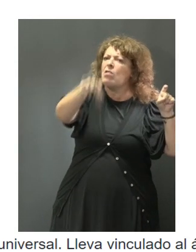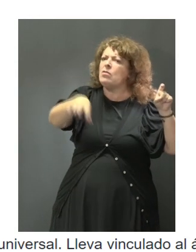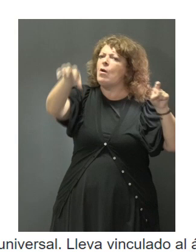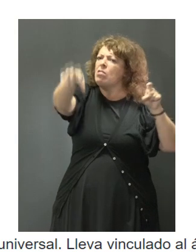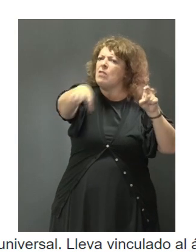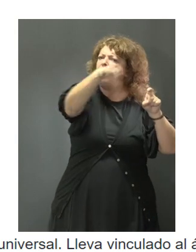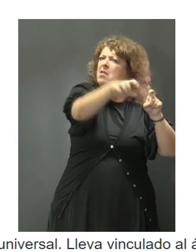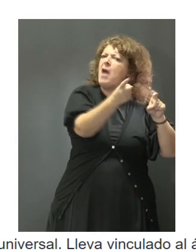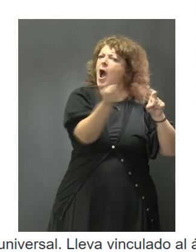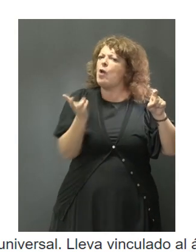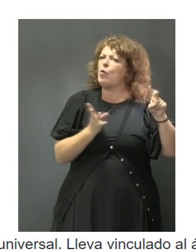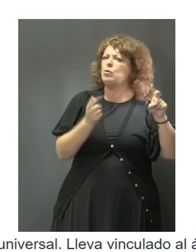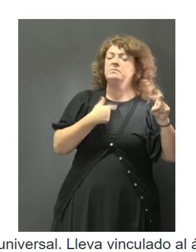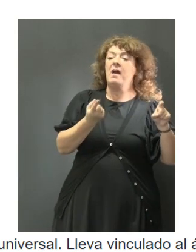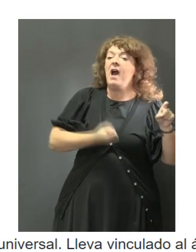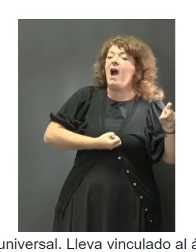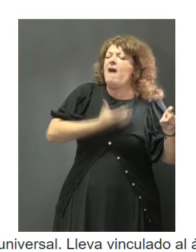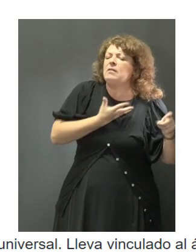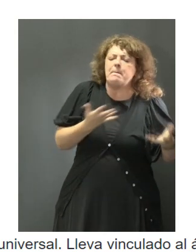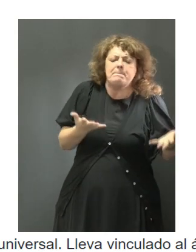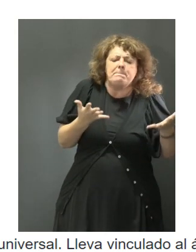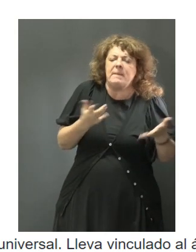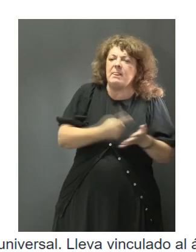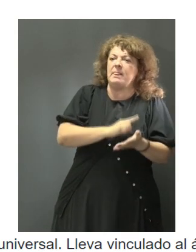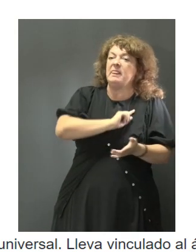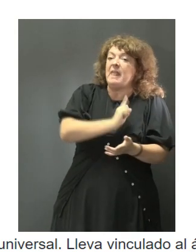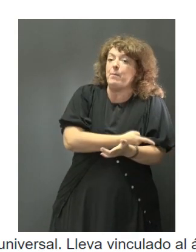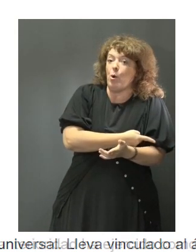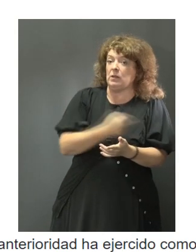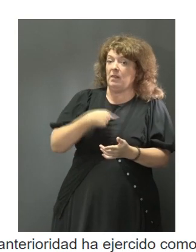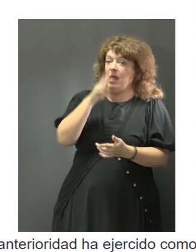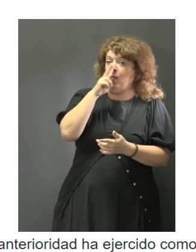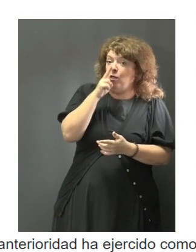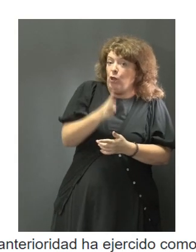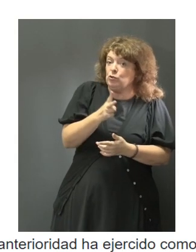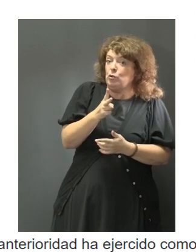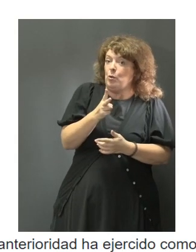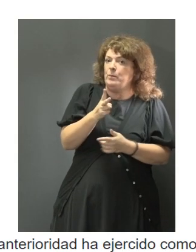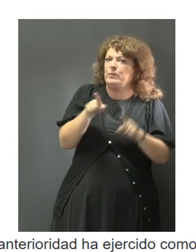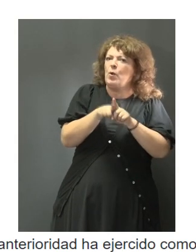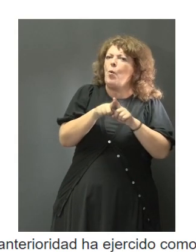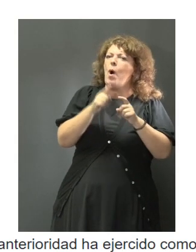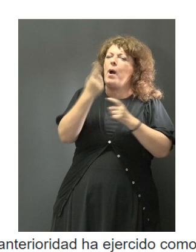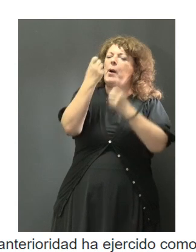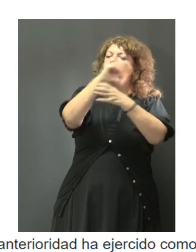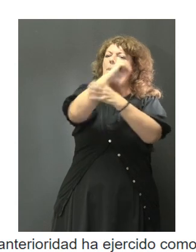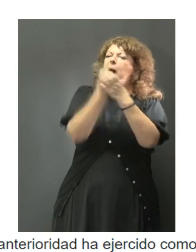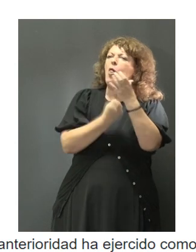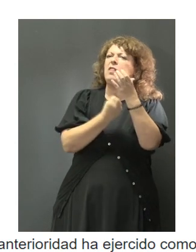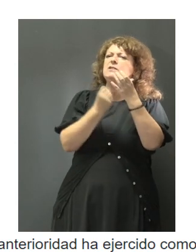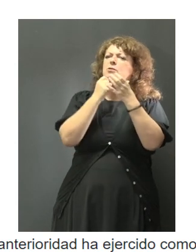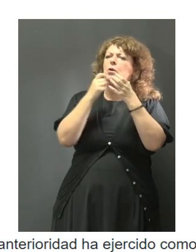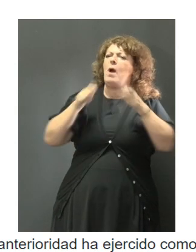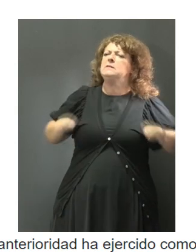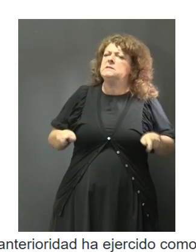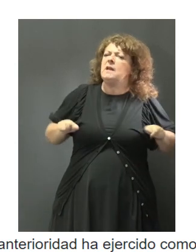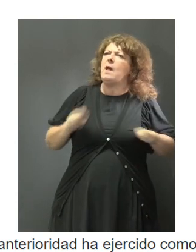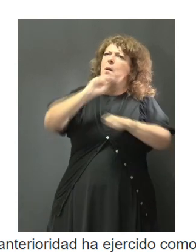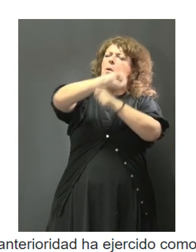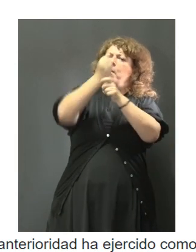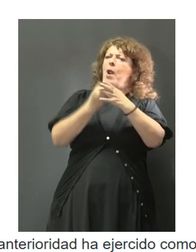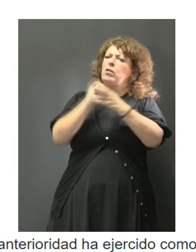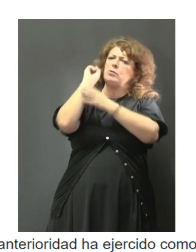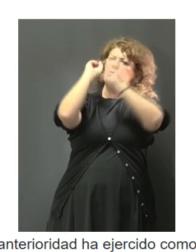En cuanto a sus aficiones, le encanta el deporte. Durante 2 años participó en un grupo de baloncesto en silla de ruedas y